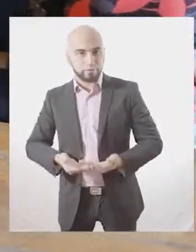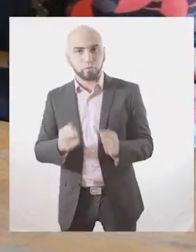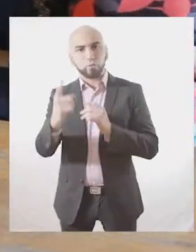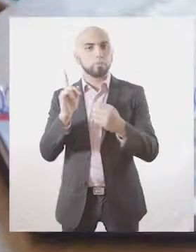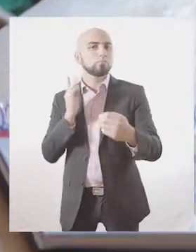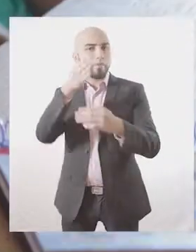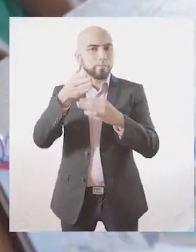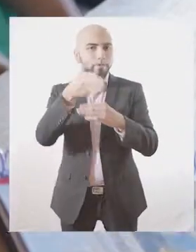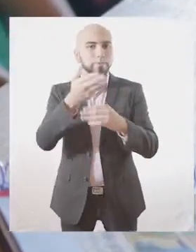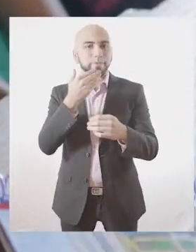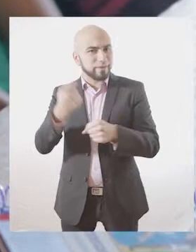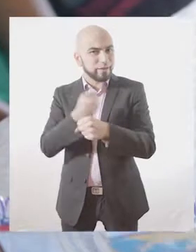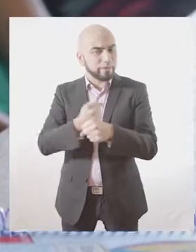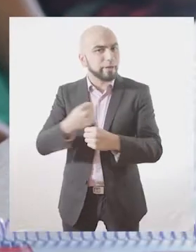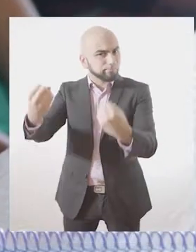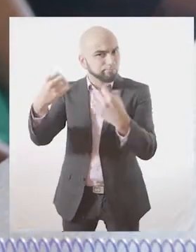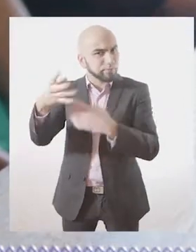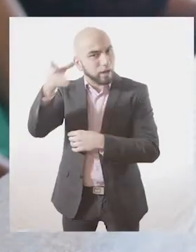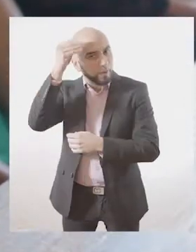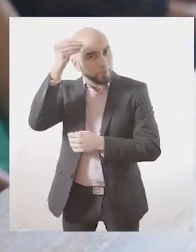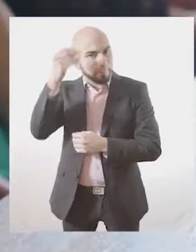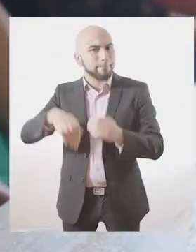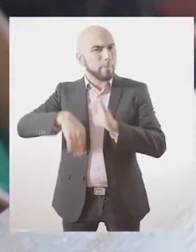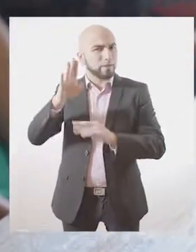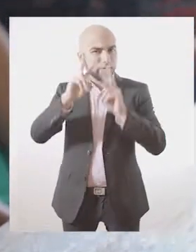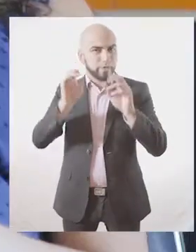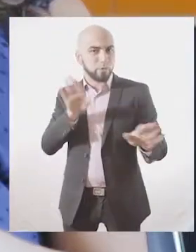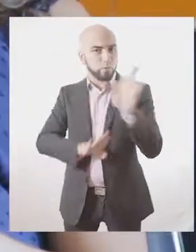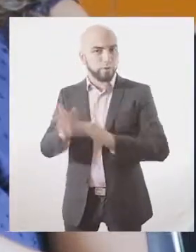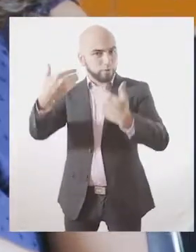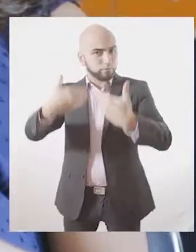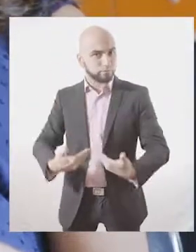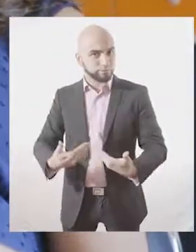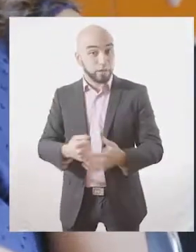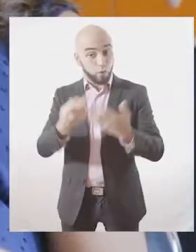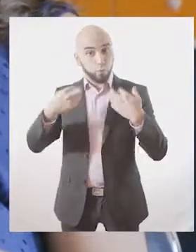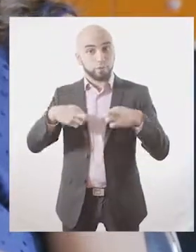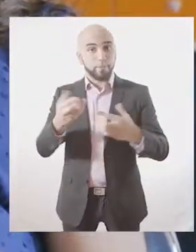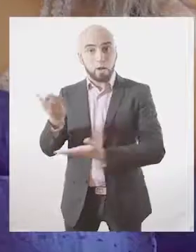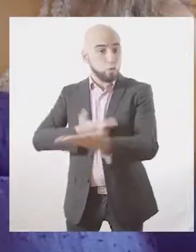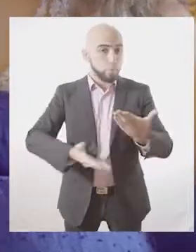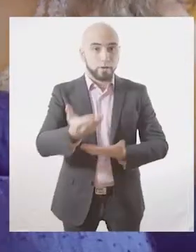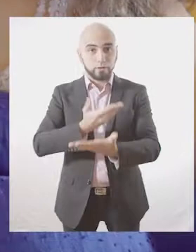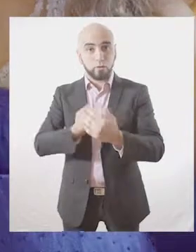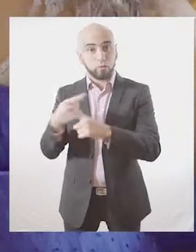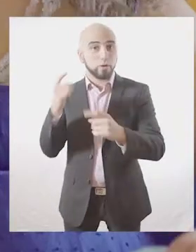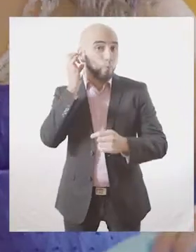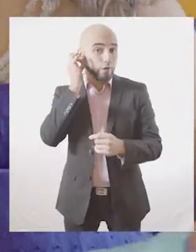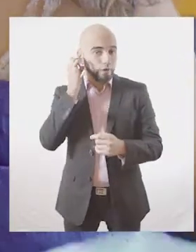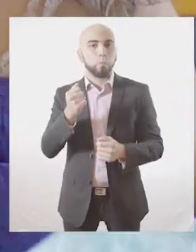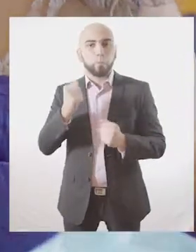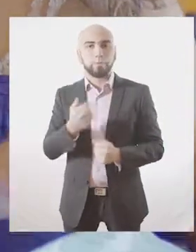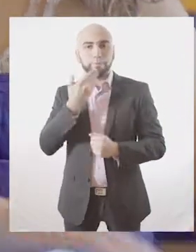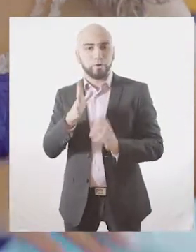talleres de educación prenatal para saber más de autocuidado. Estos son una oportunidad para compartir con otras mujeres y mejorar